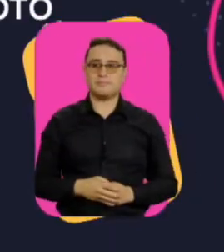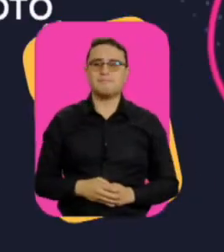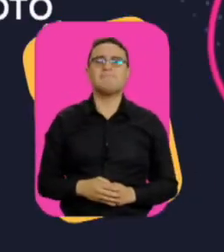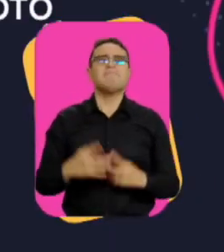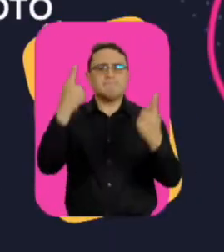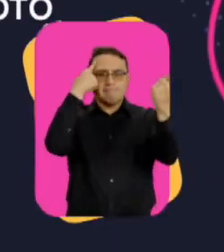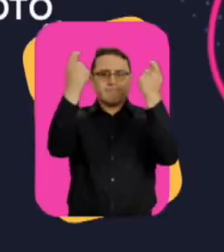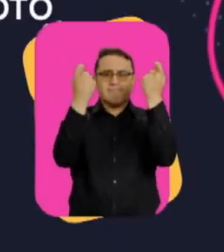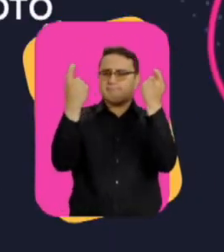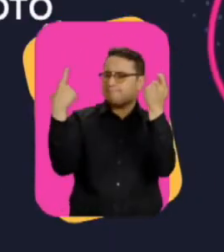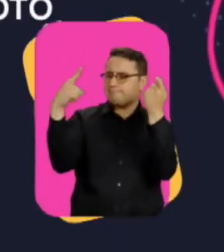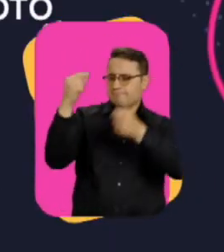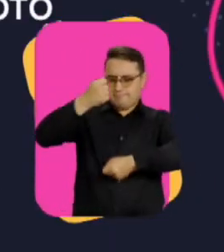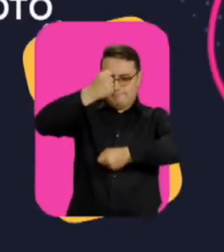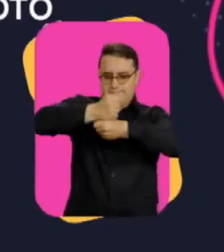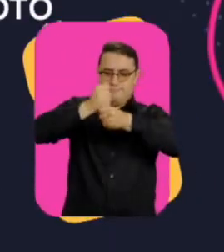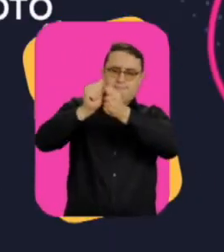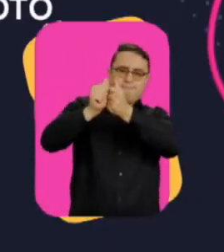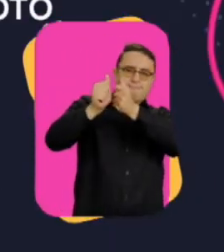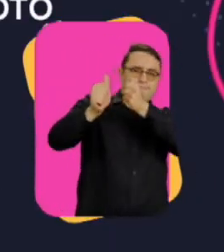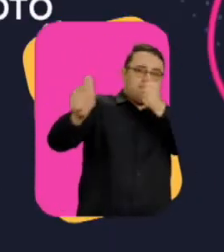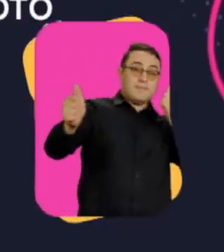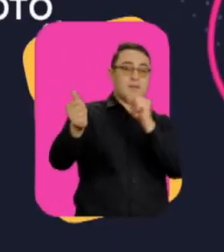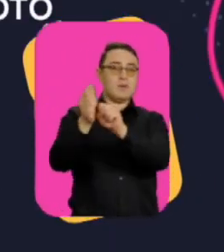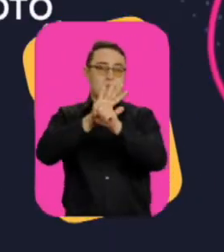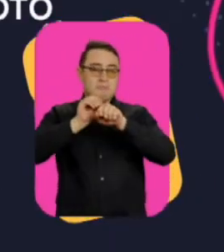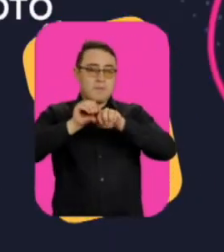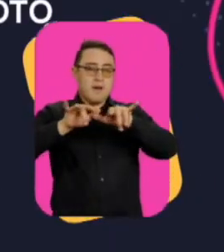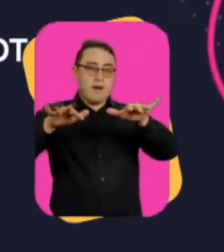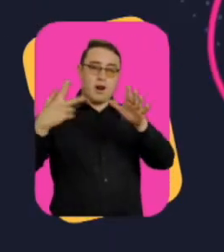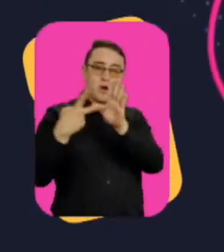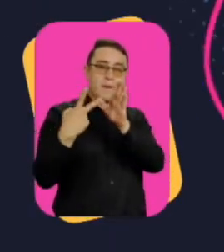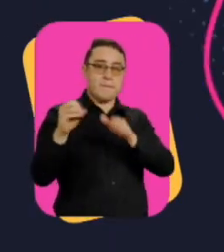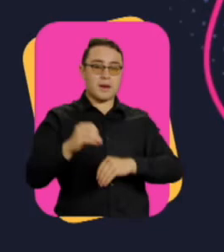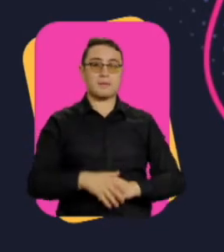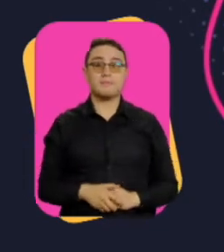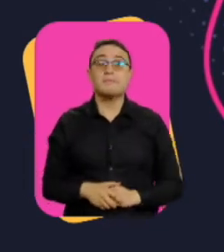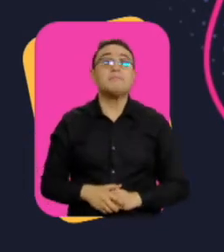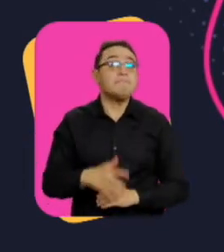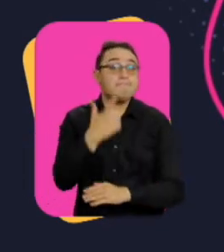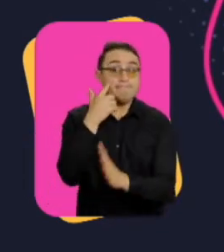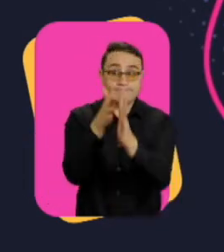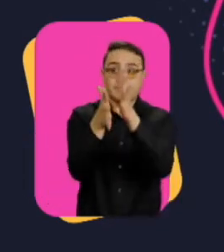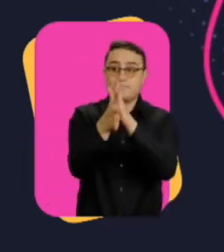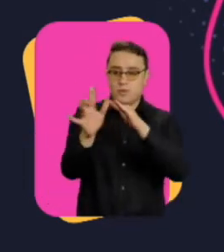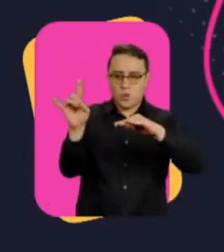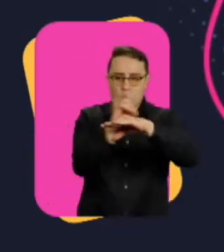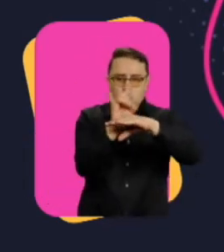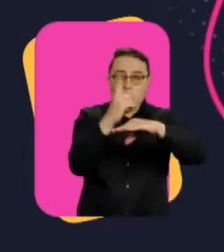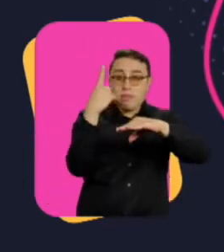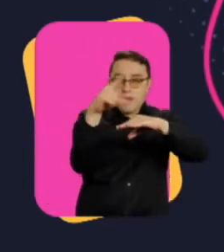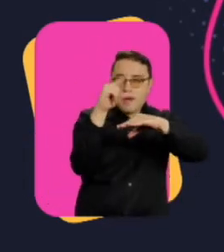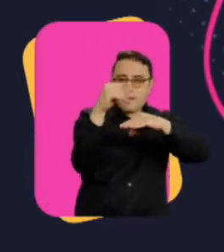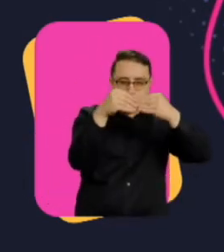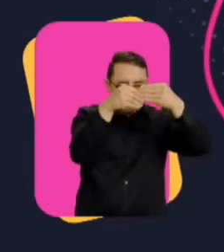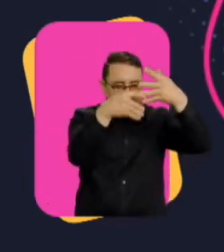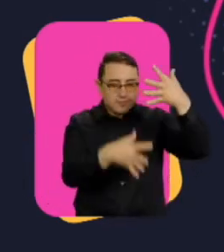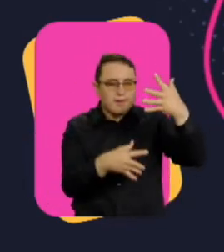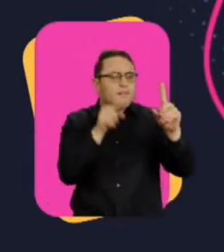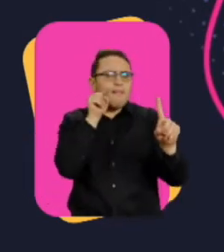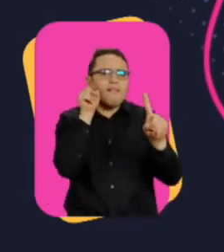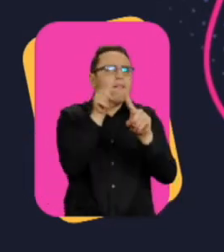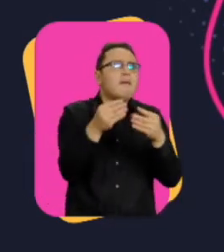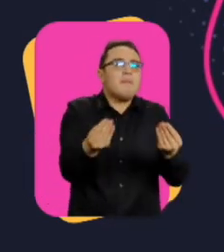Estrategia digital para trabajo remoto en la pandemia de 2020. Uso de herramientas digitales para seguimiento al trabajo